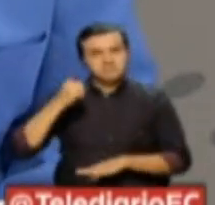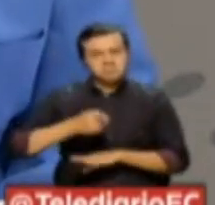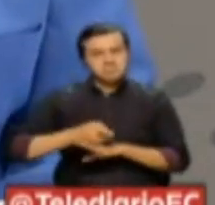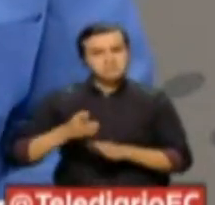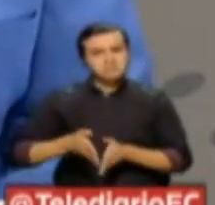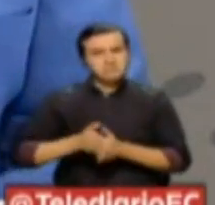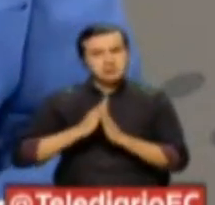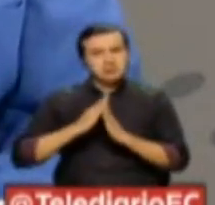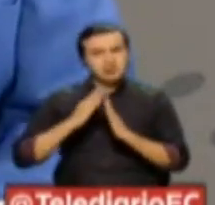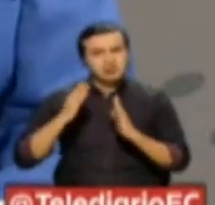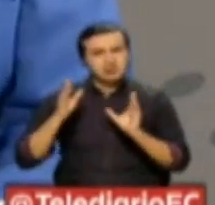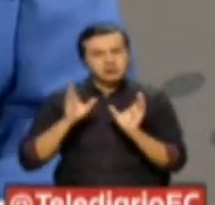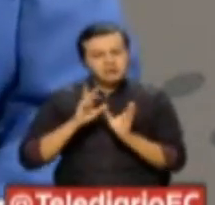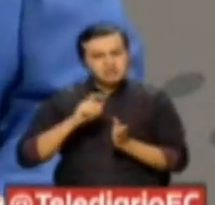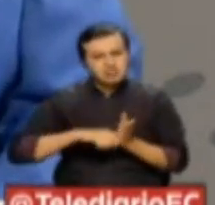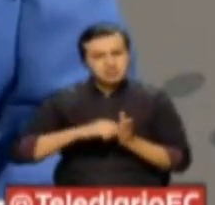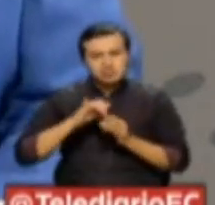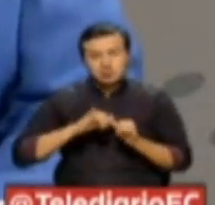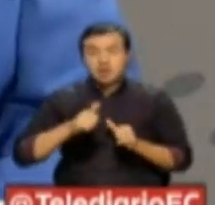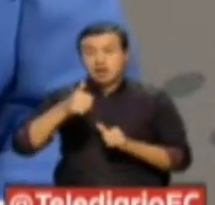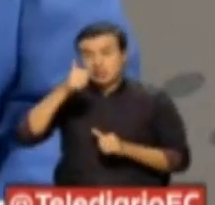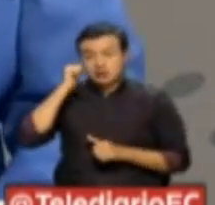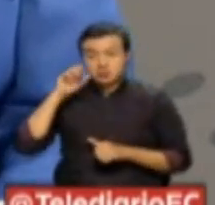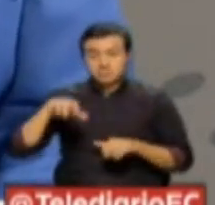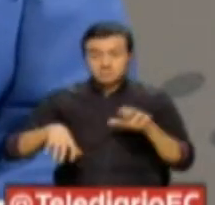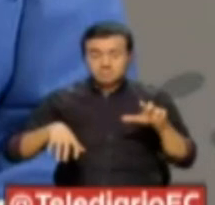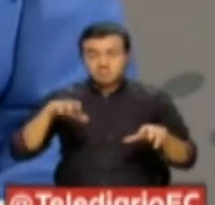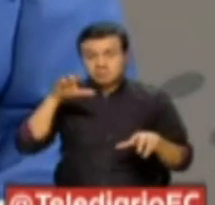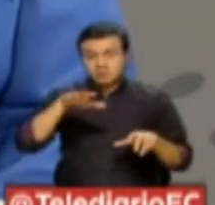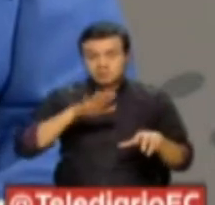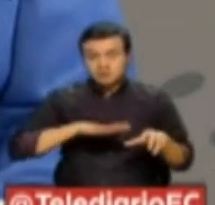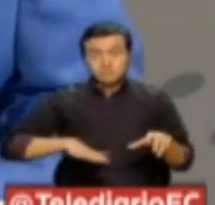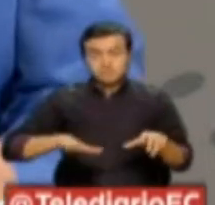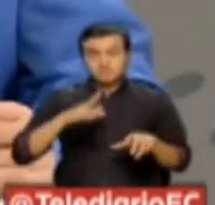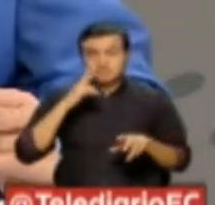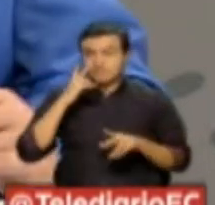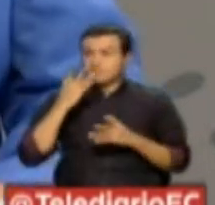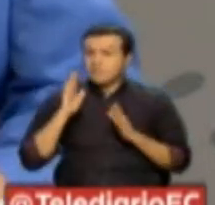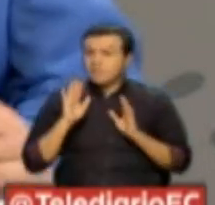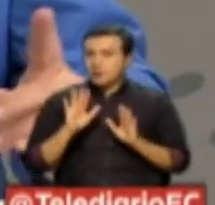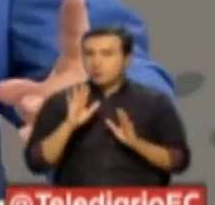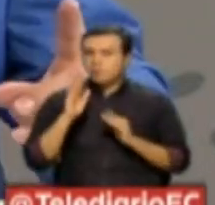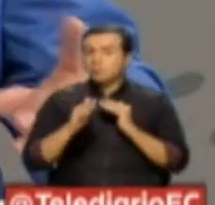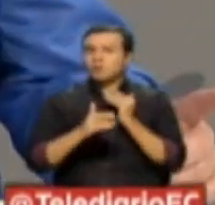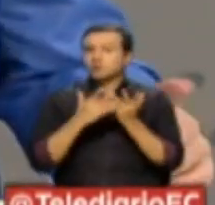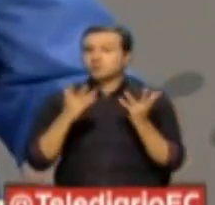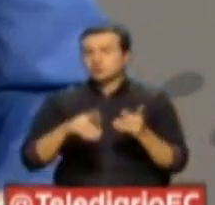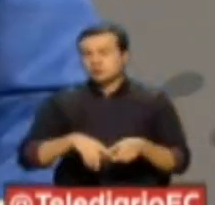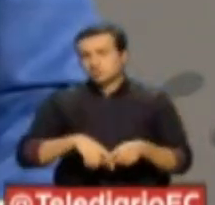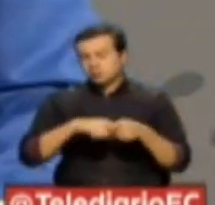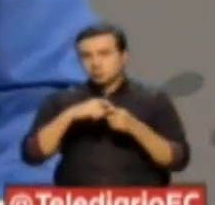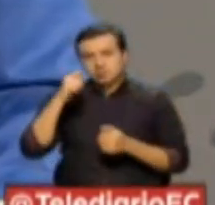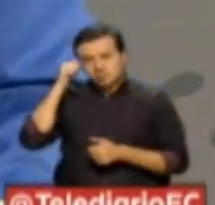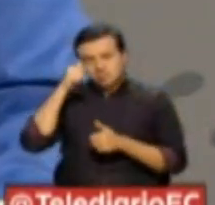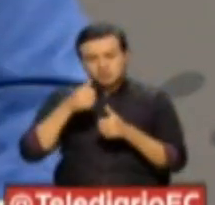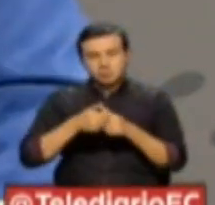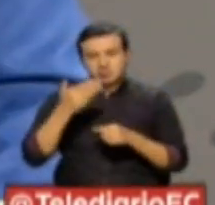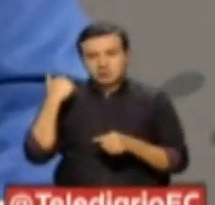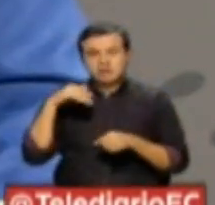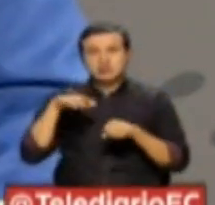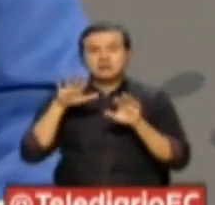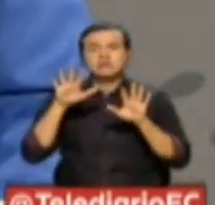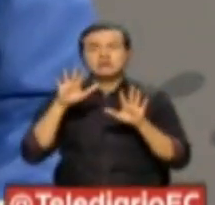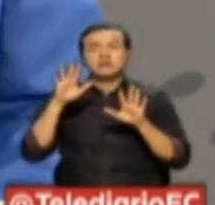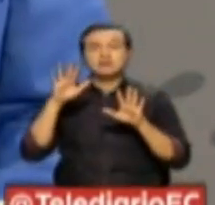ayer martes protagonizaron tres plantones en puntos clave de la ciudad el proceso fue suspendido recordemos el 10 de mayo